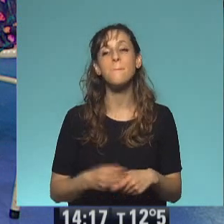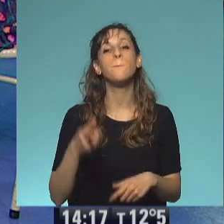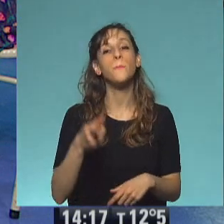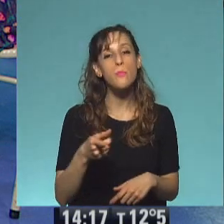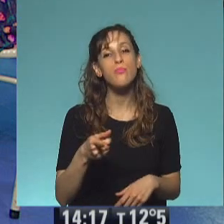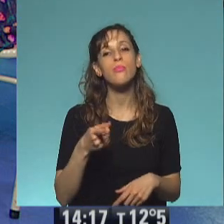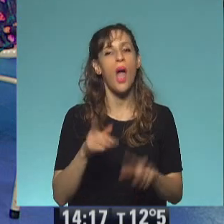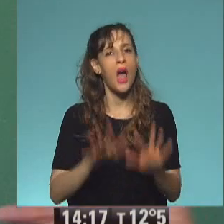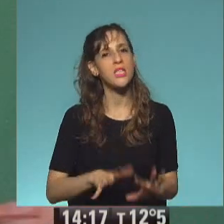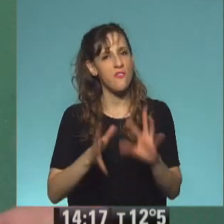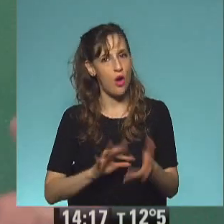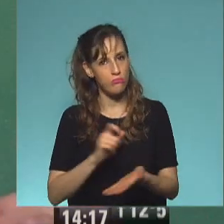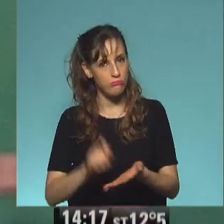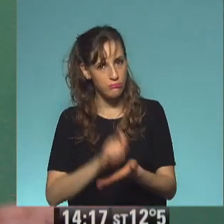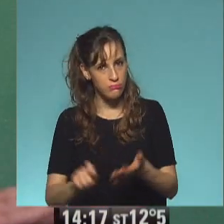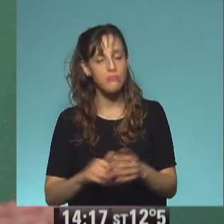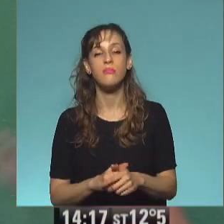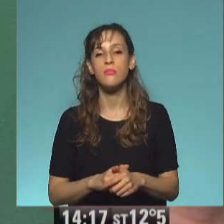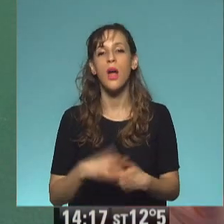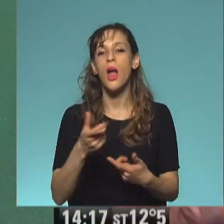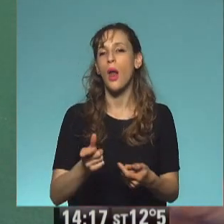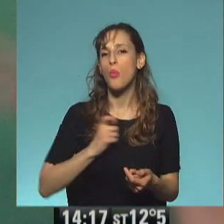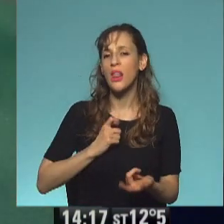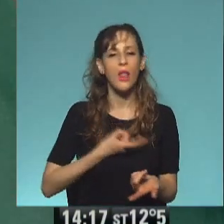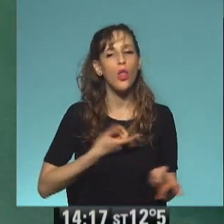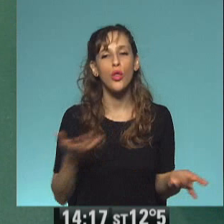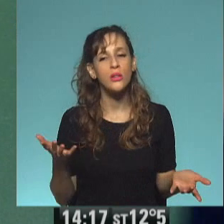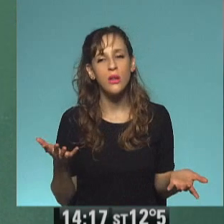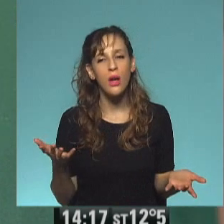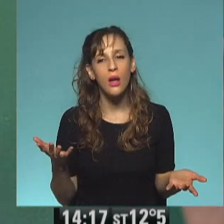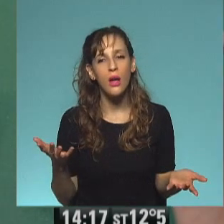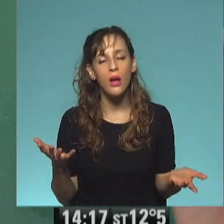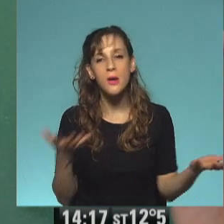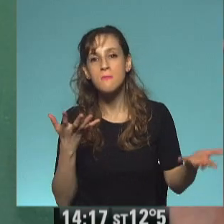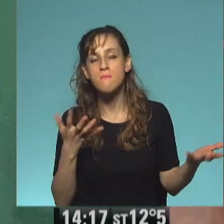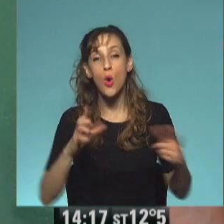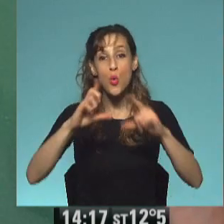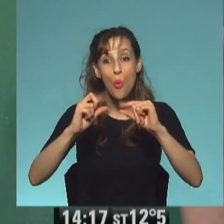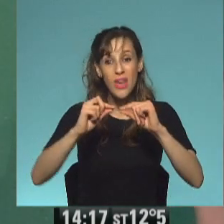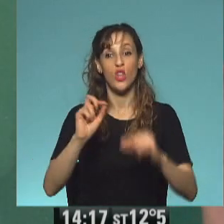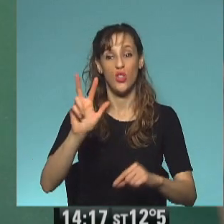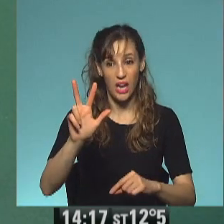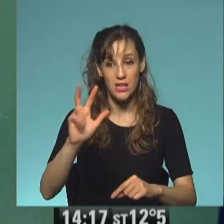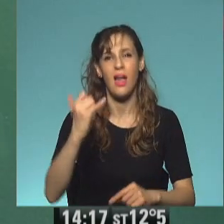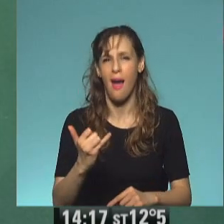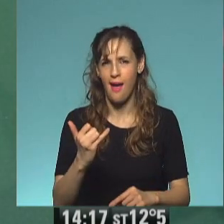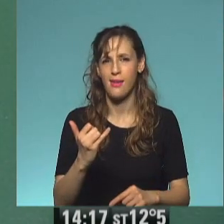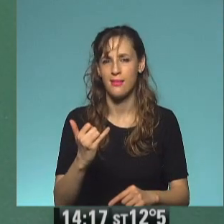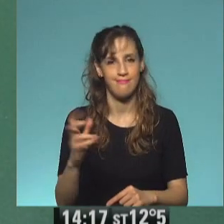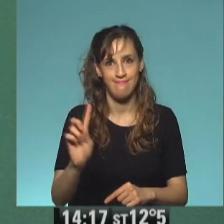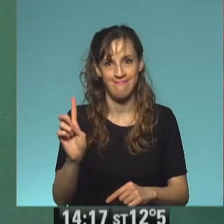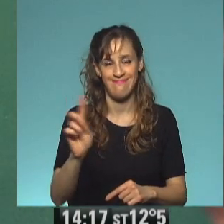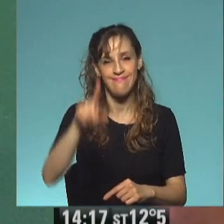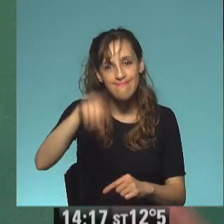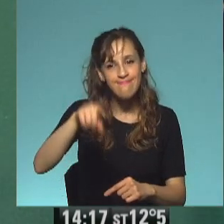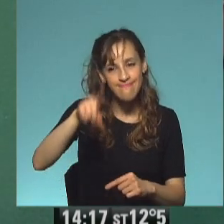lo escribió así. ¿Dónde está la respuesta a nuestro problema? No hay ningún 3. Hay palitos. Están los